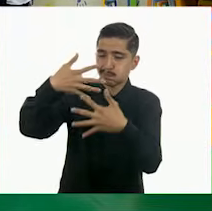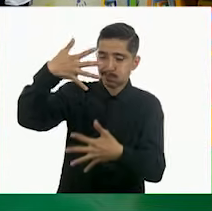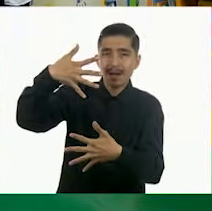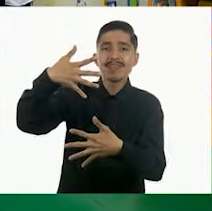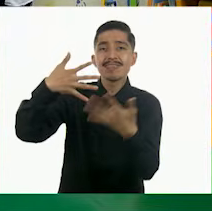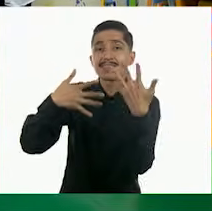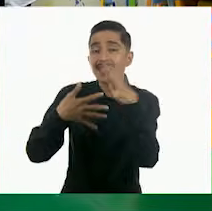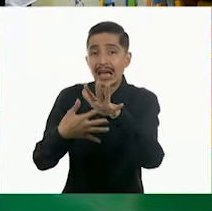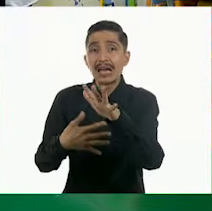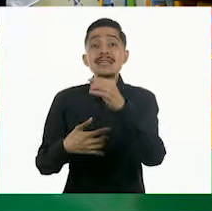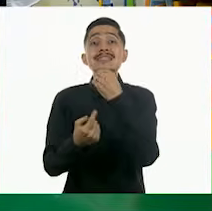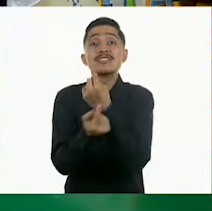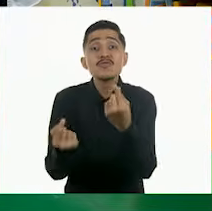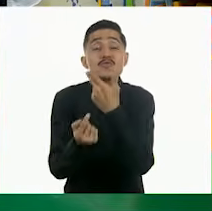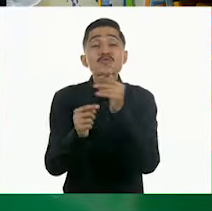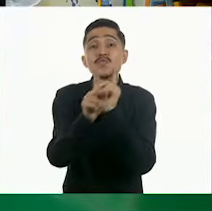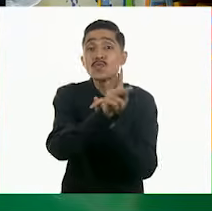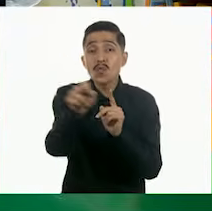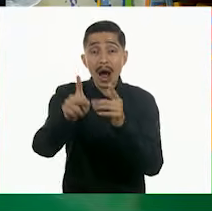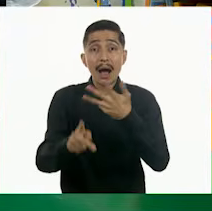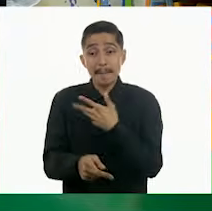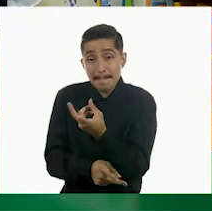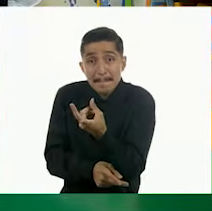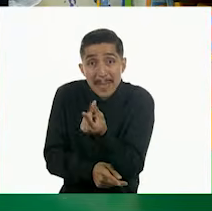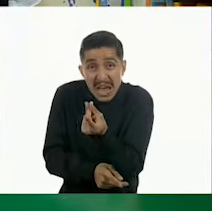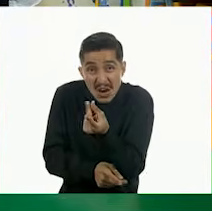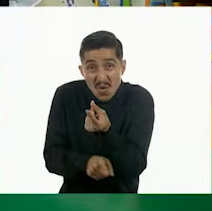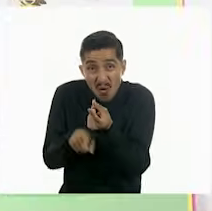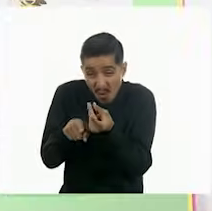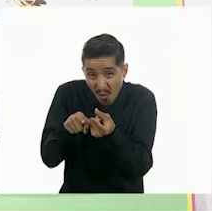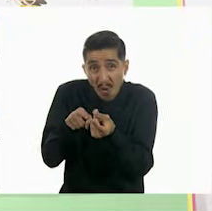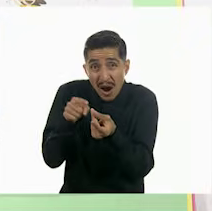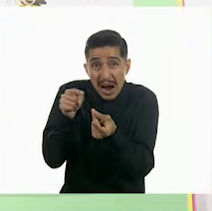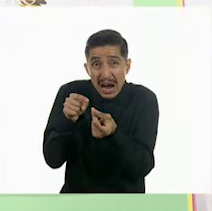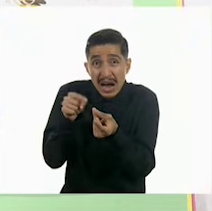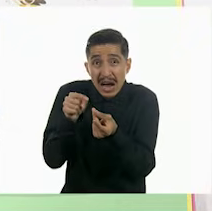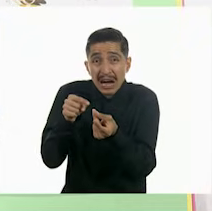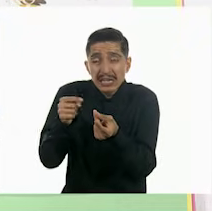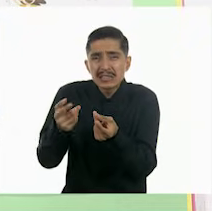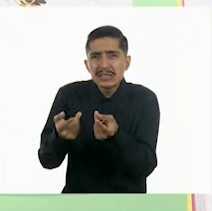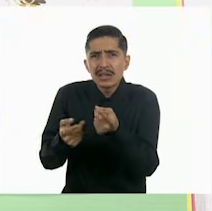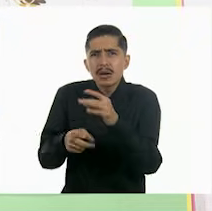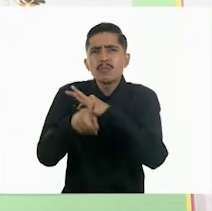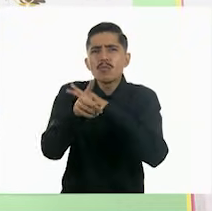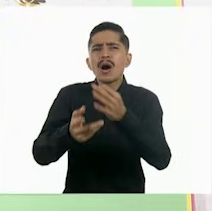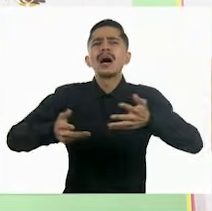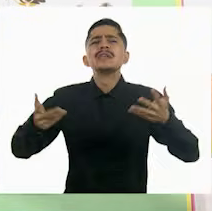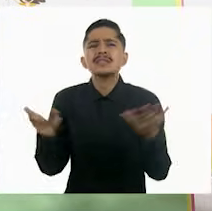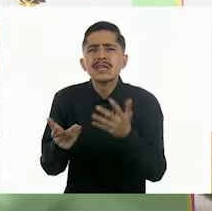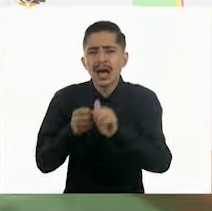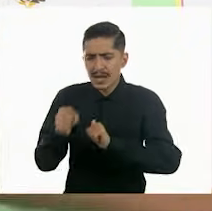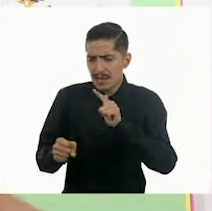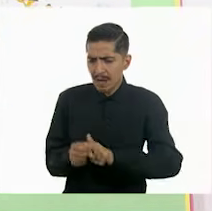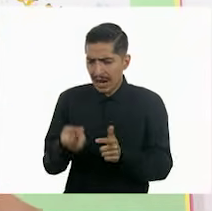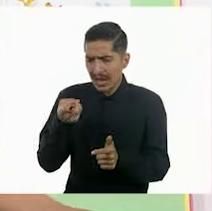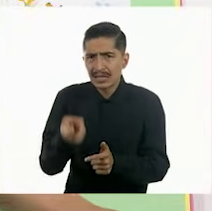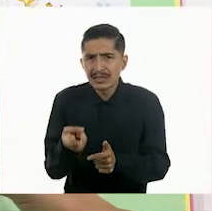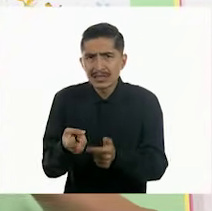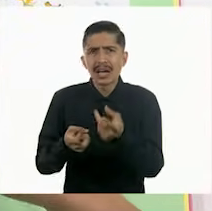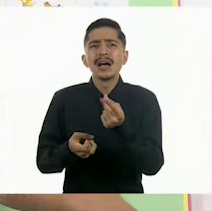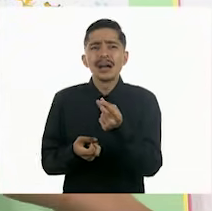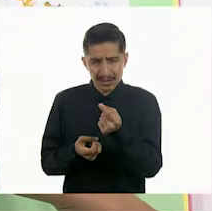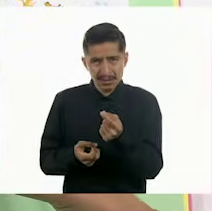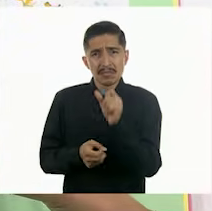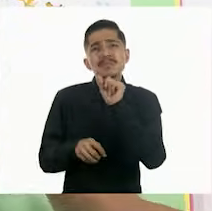niños y niños que tienen mascota y sobre todo perros, ¿qué podemos hacer con nuestra mascota? Claro. Porque estos también forman parte